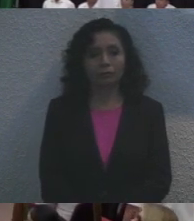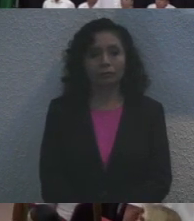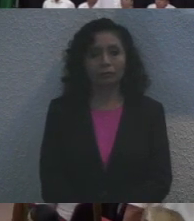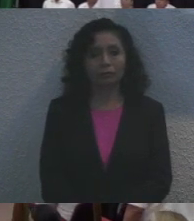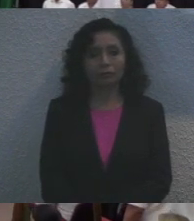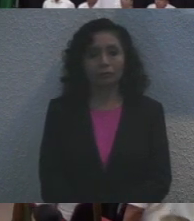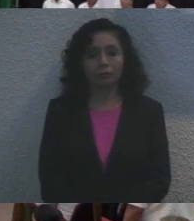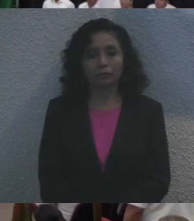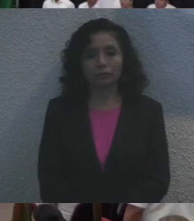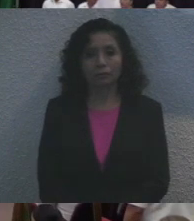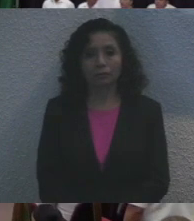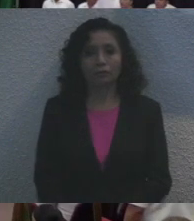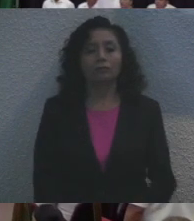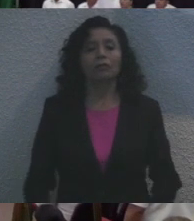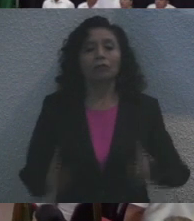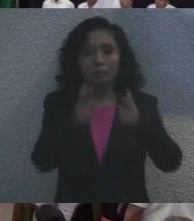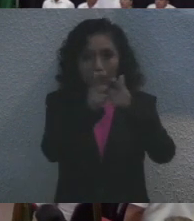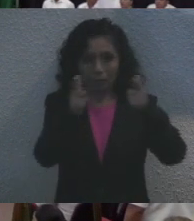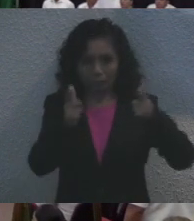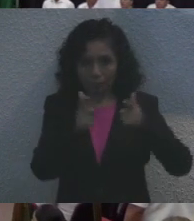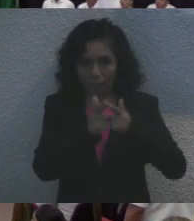a las Fuerzas Armadas,